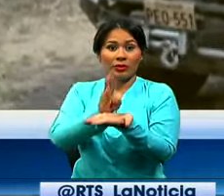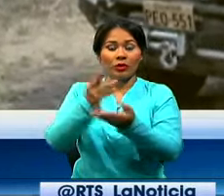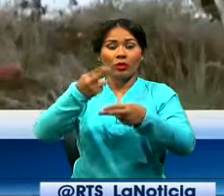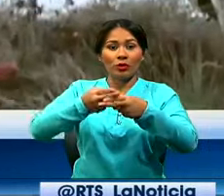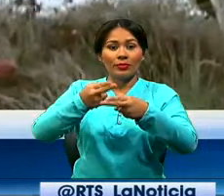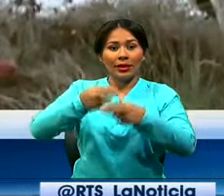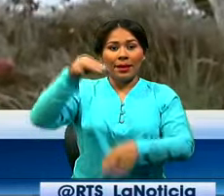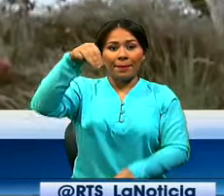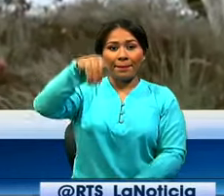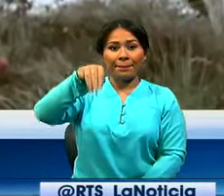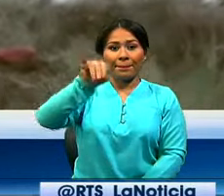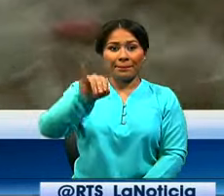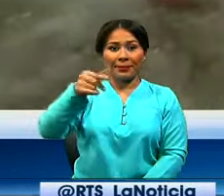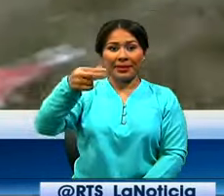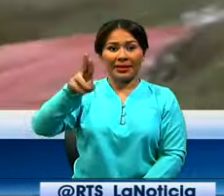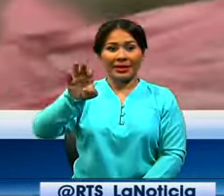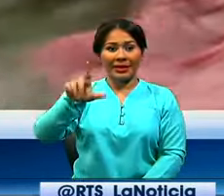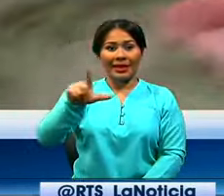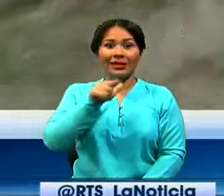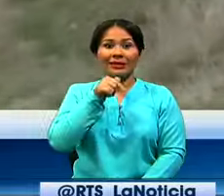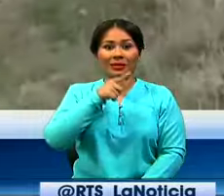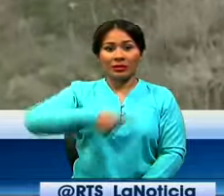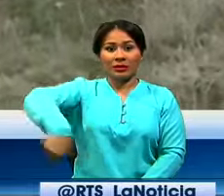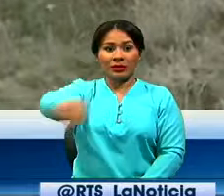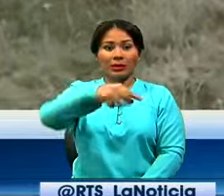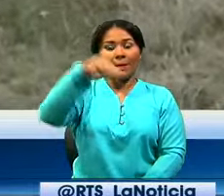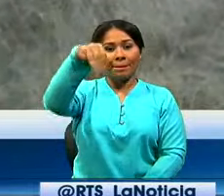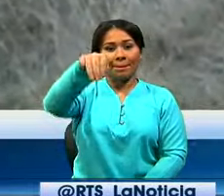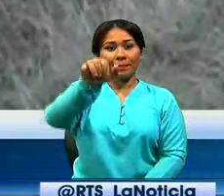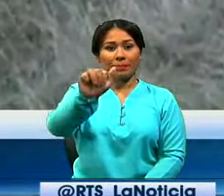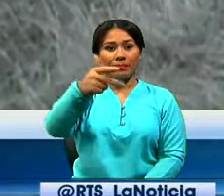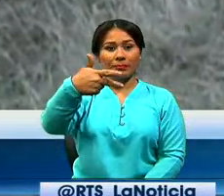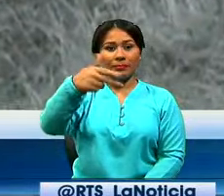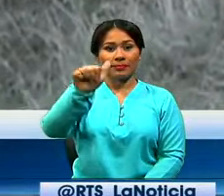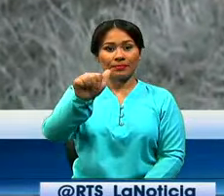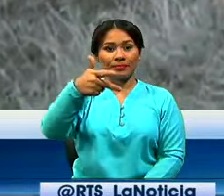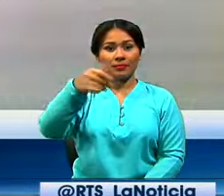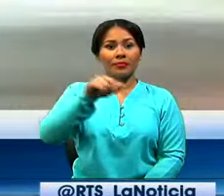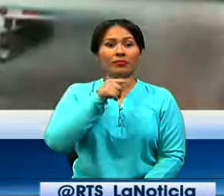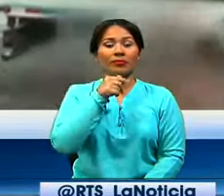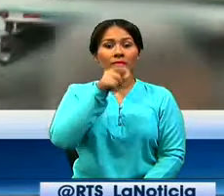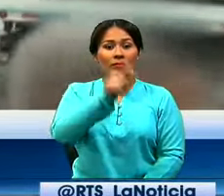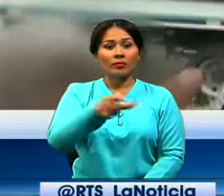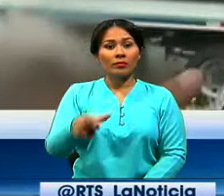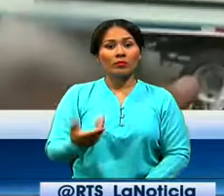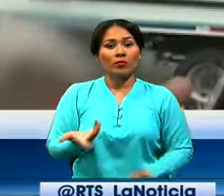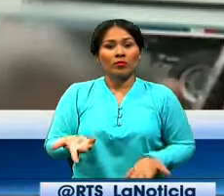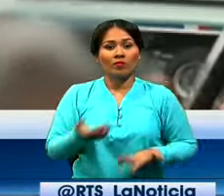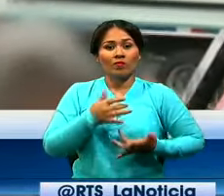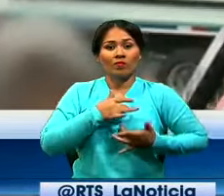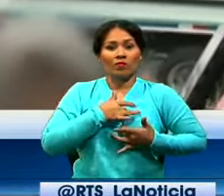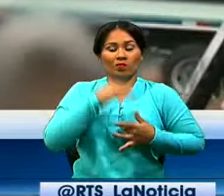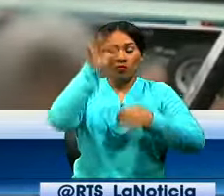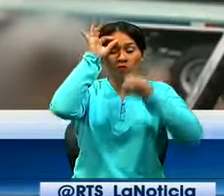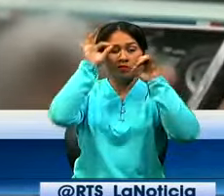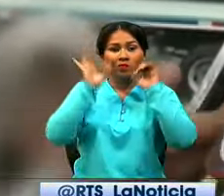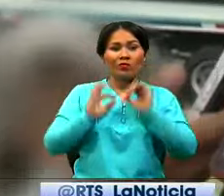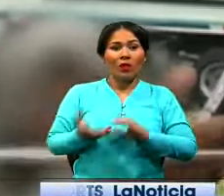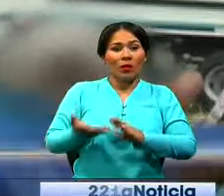Machachi. Por la fuerza del impacto, dos personas, una mujer y un hombre, fallecieron de contado. Los moradores manifiestan que el vehículo